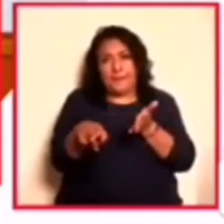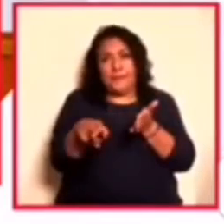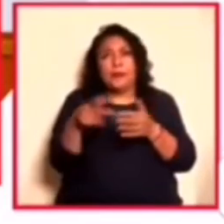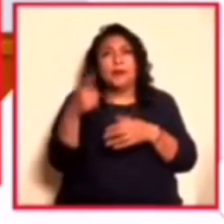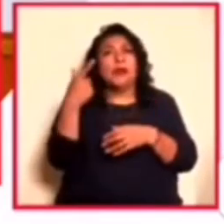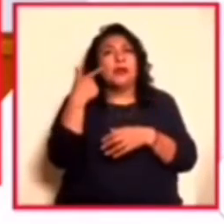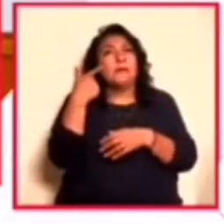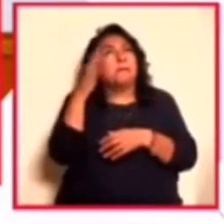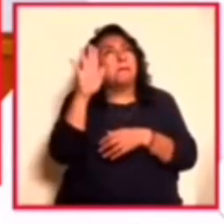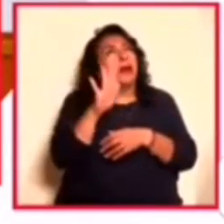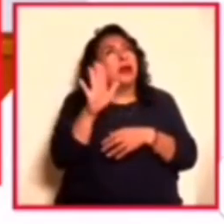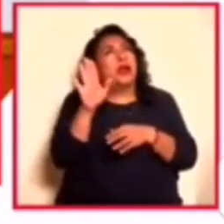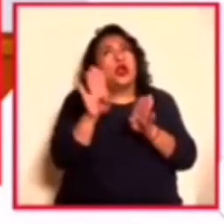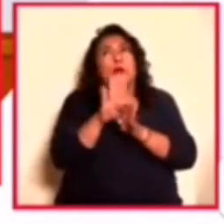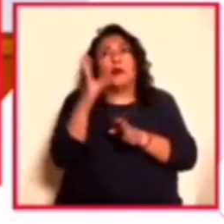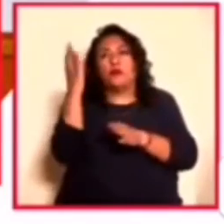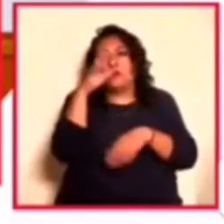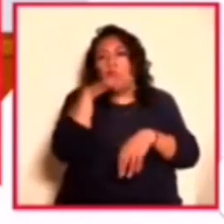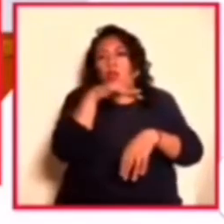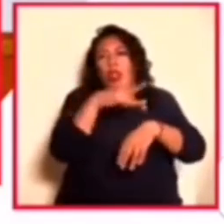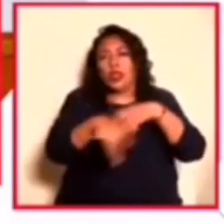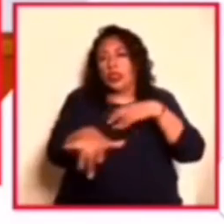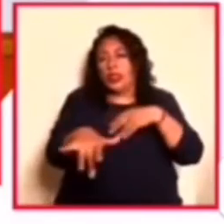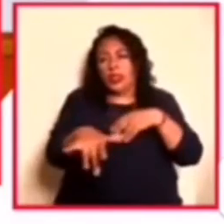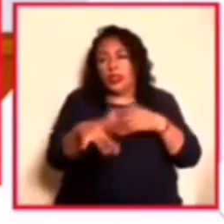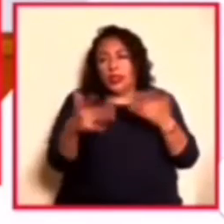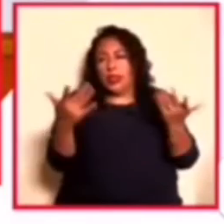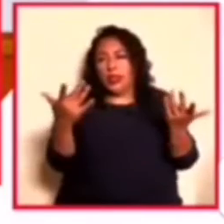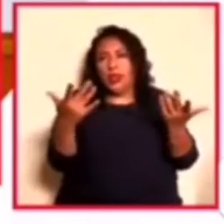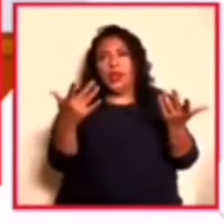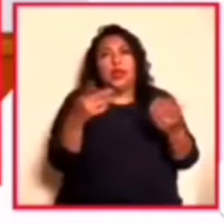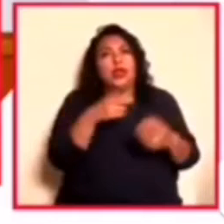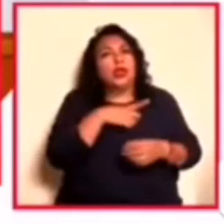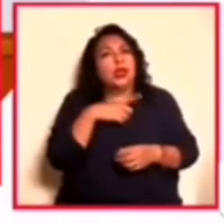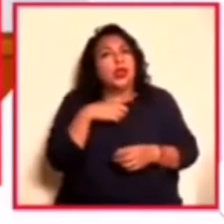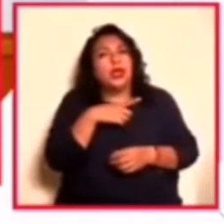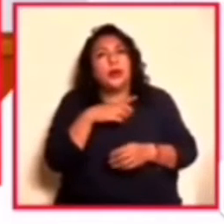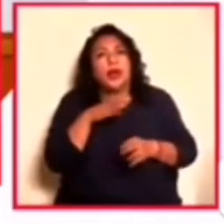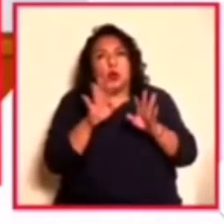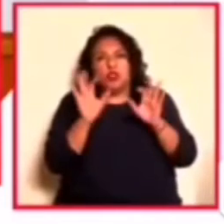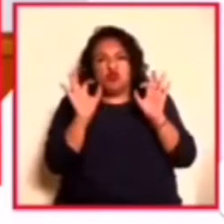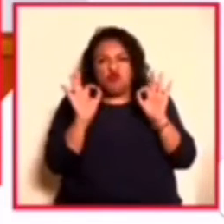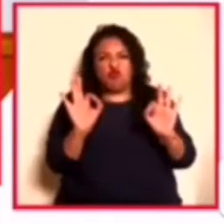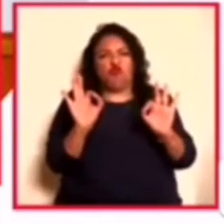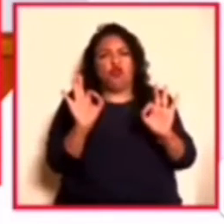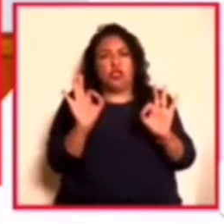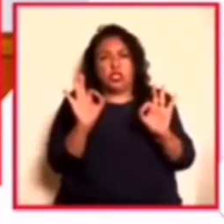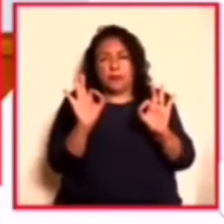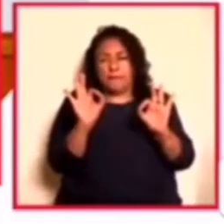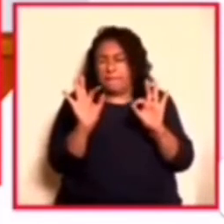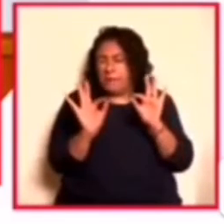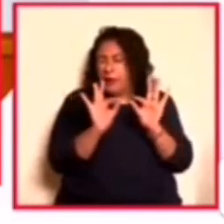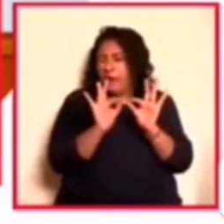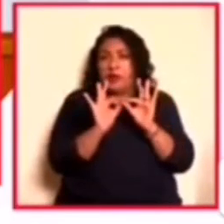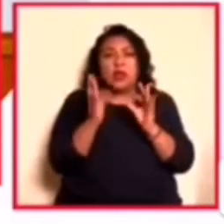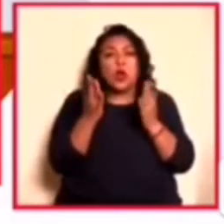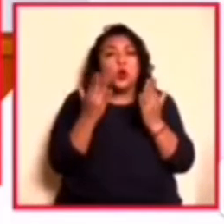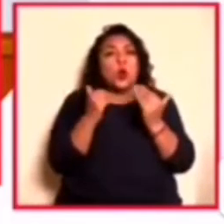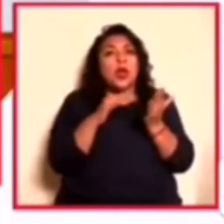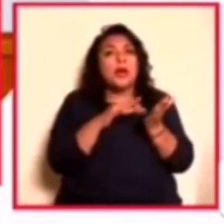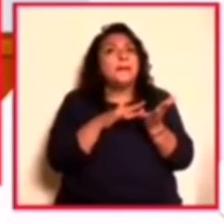o sea cuando pones una foto en blanco y negro tiene que ser como buena la foto porque no está apoyada